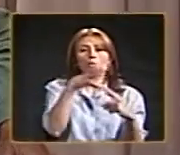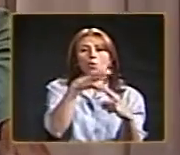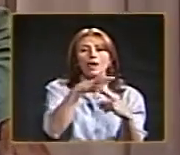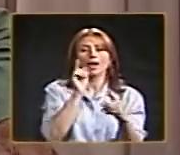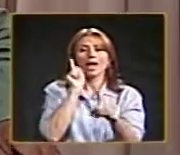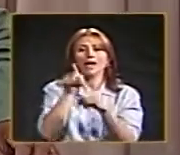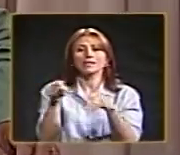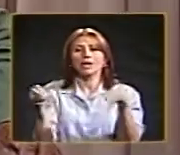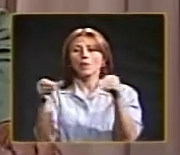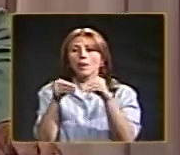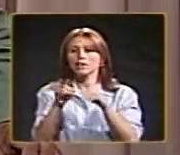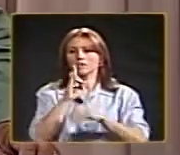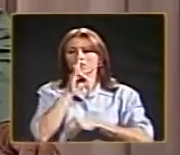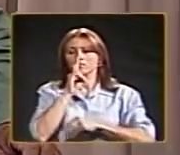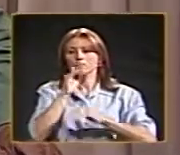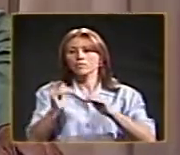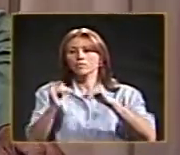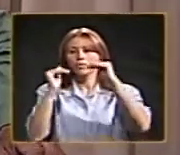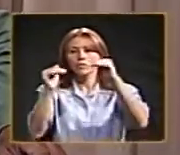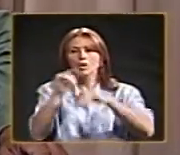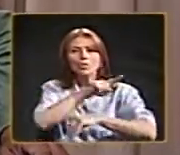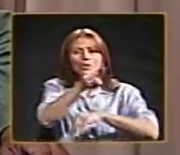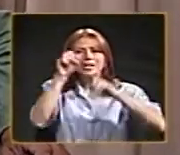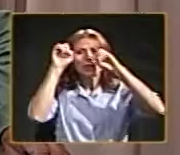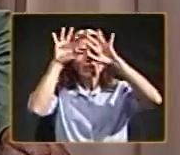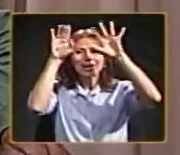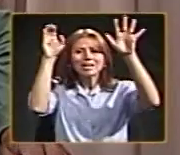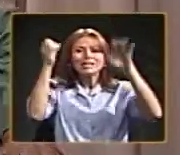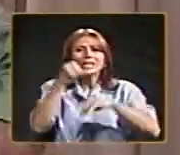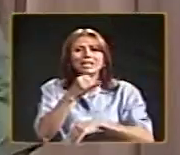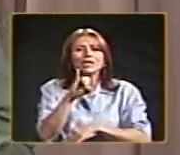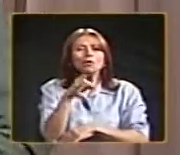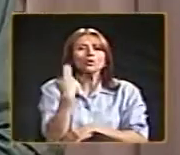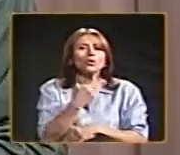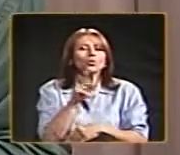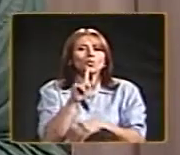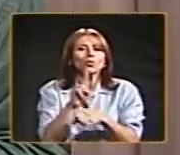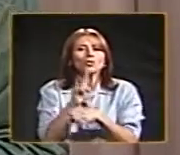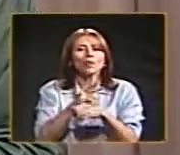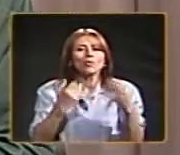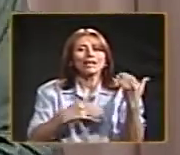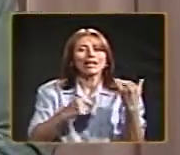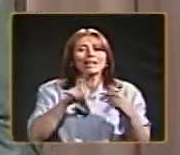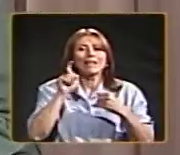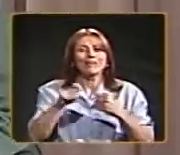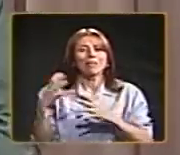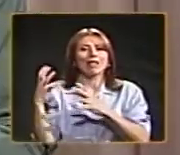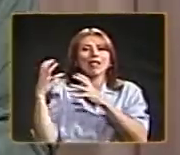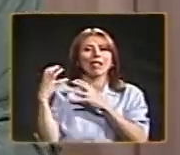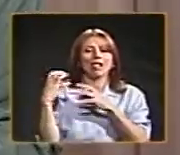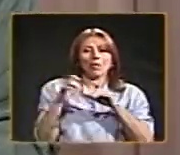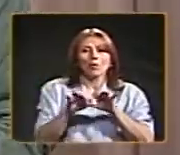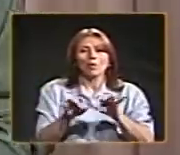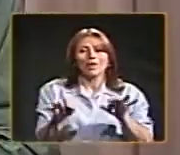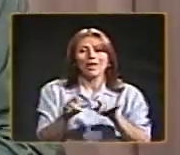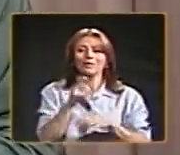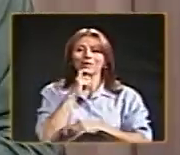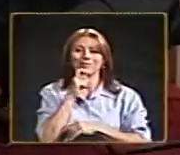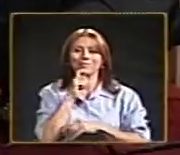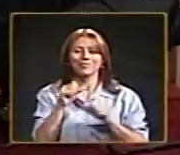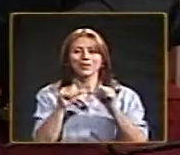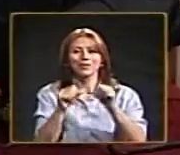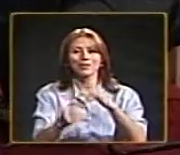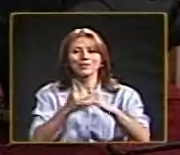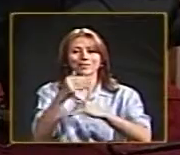Imagínense que no hubiera guitarra, hubiéramos tenido que dar serenatas cargando un Con piano. piano, está complicado, ¿eh, Roberto? Muy Está muy complicado, muy complicado. complicado. Seguimos en el